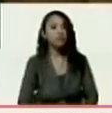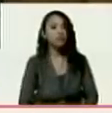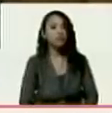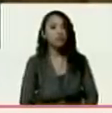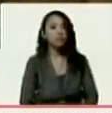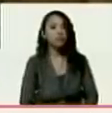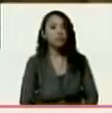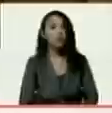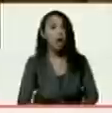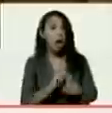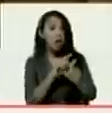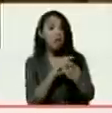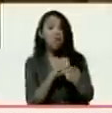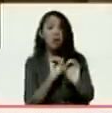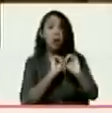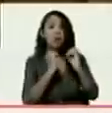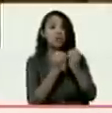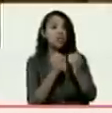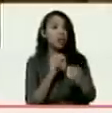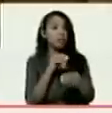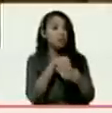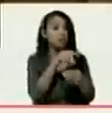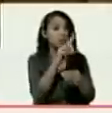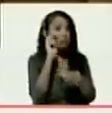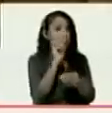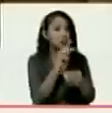Ahí en su oficina.